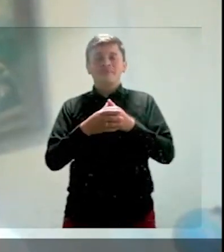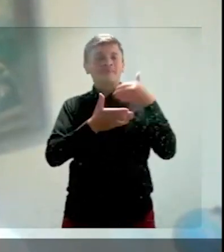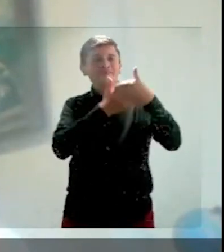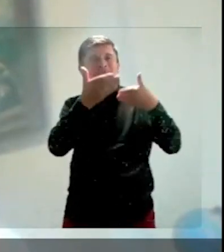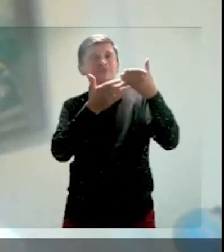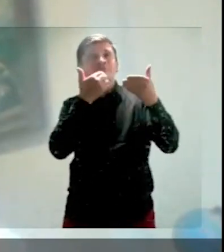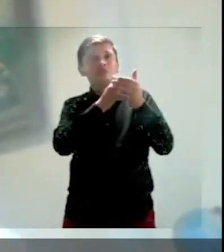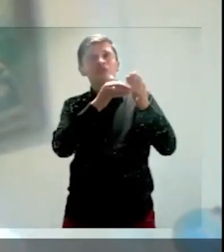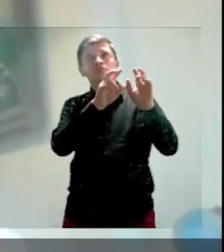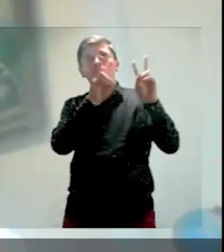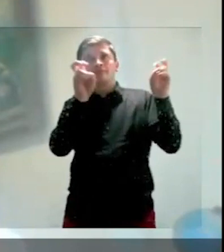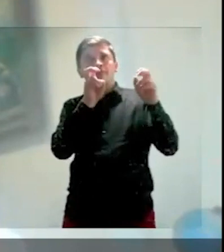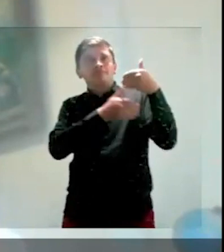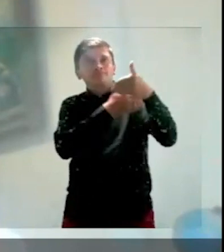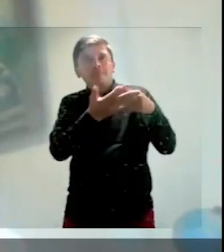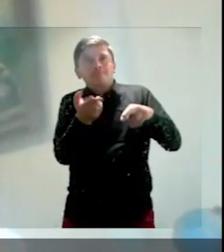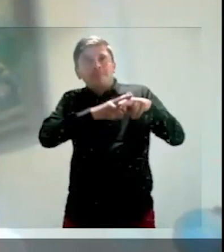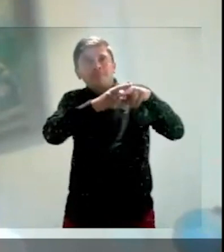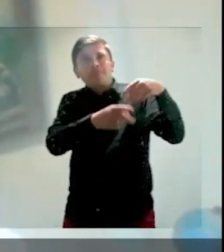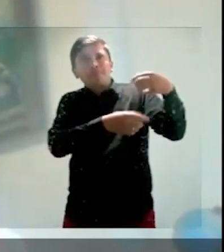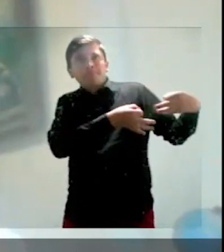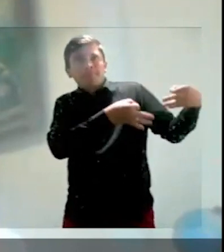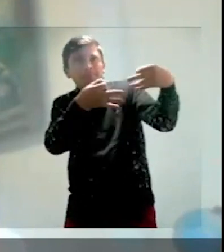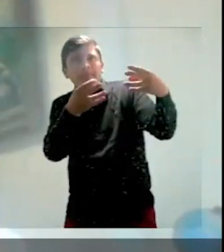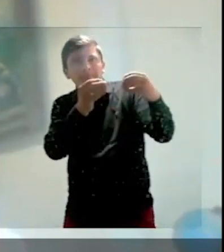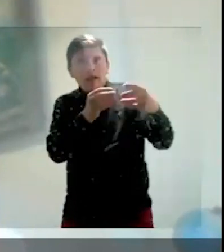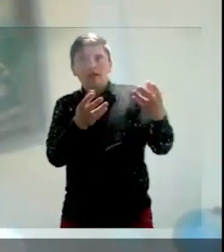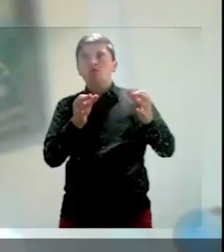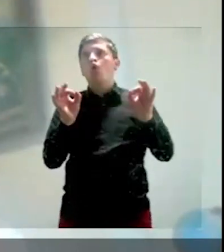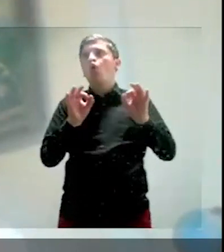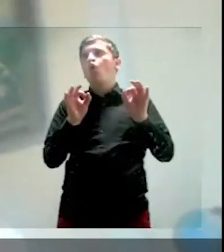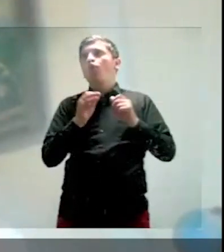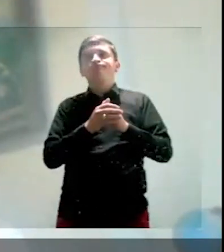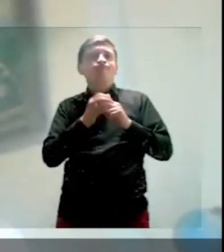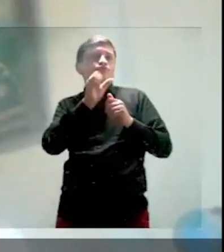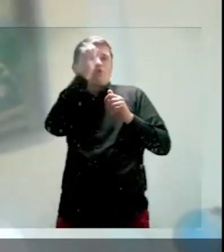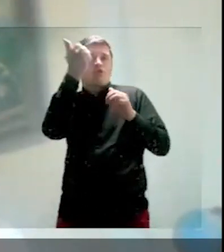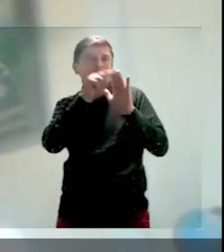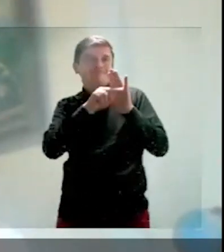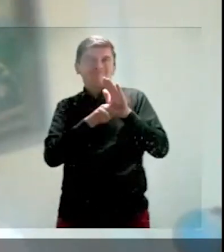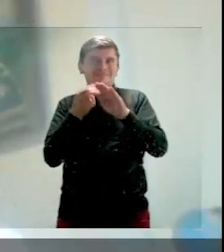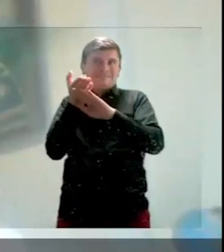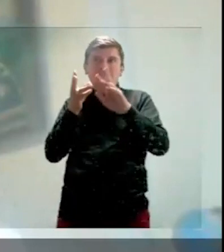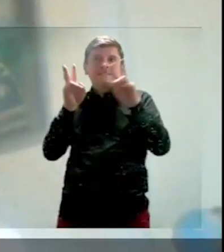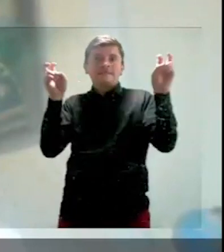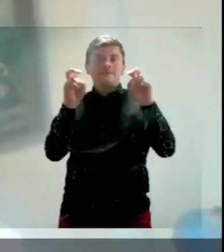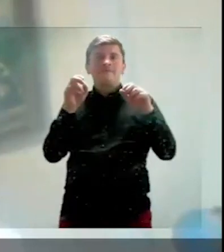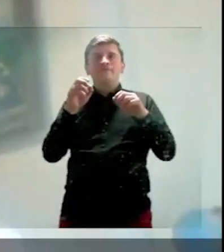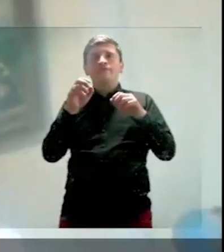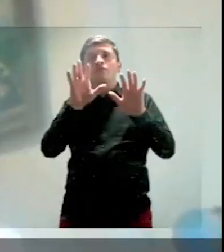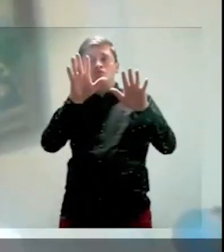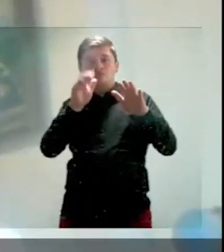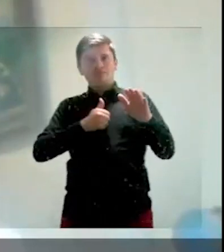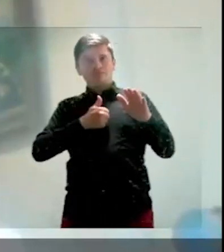por exceso ritual manifiesto, o el otro presupuesto, el otro requisito de la violación directa a